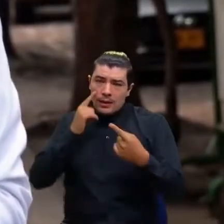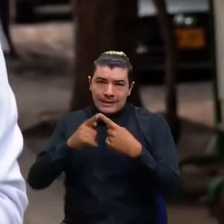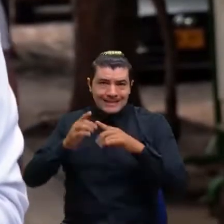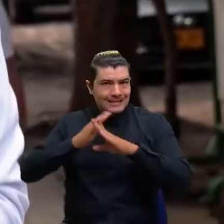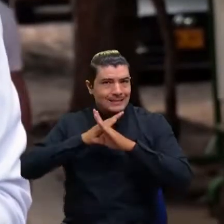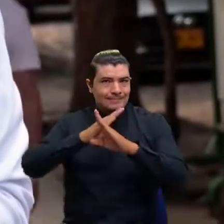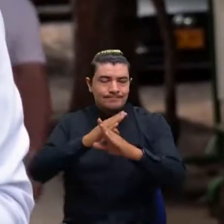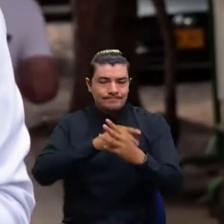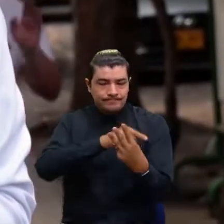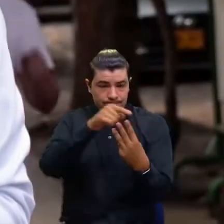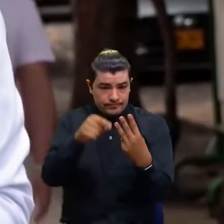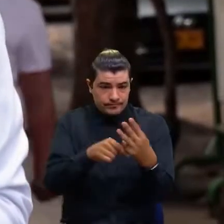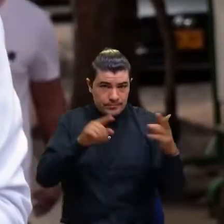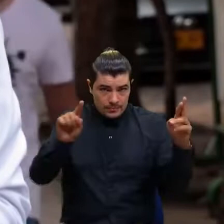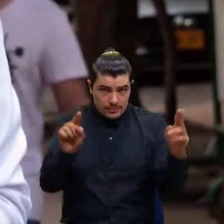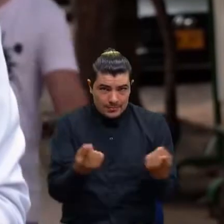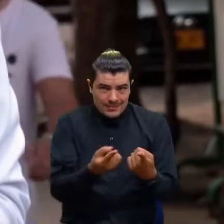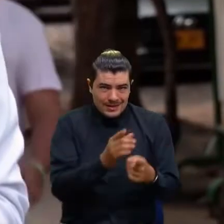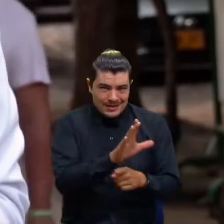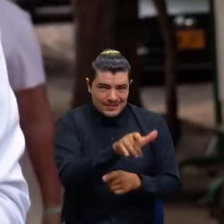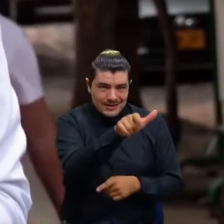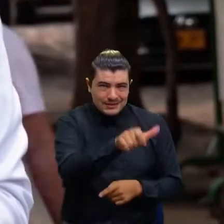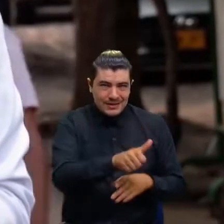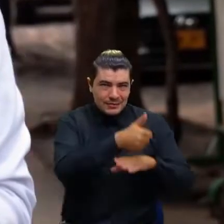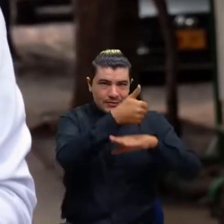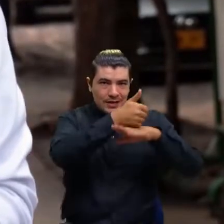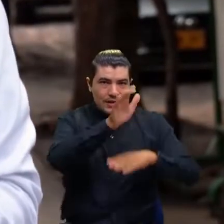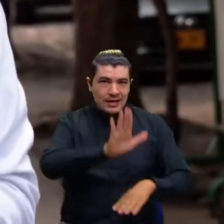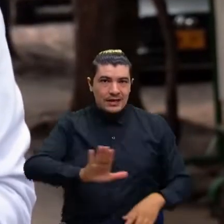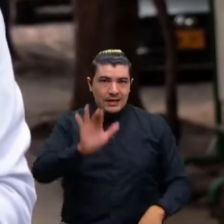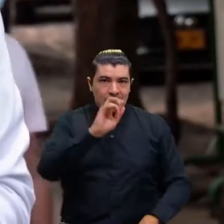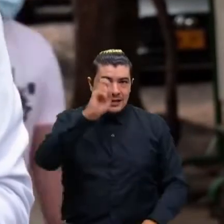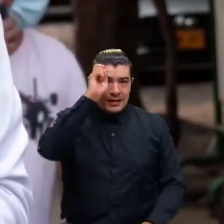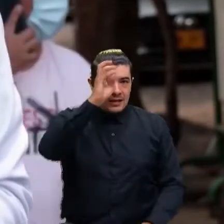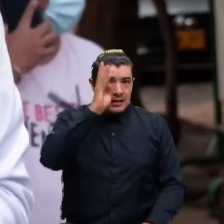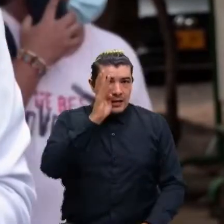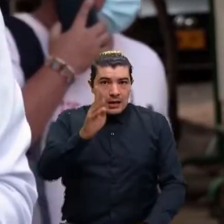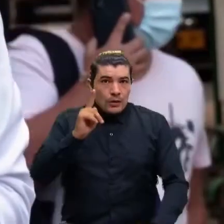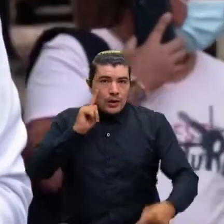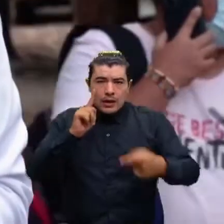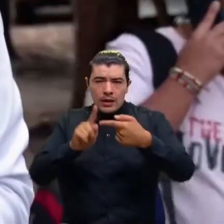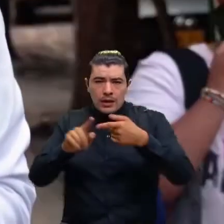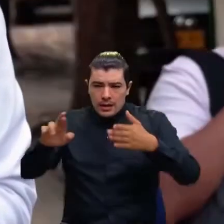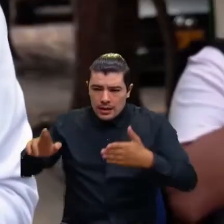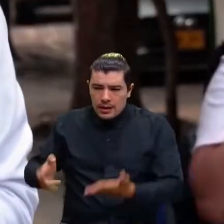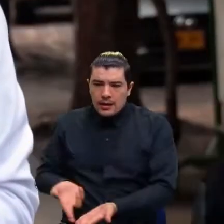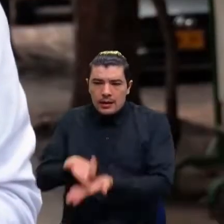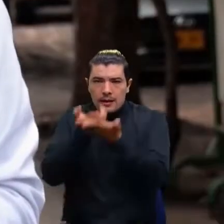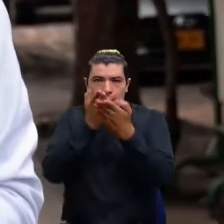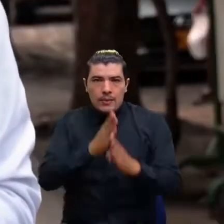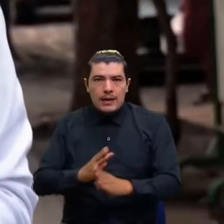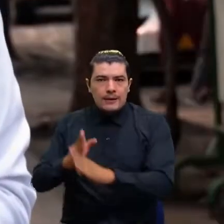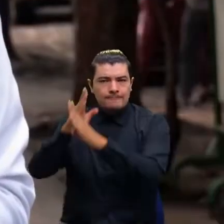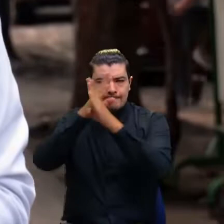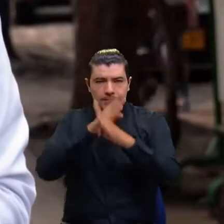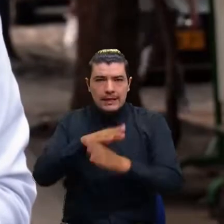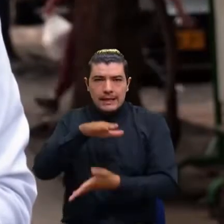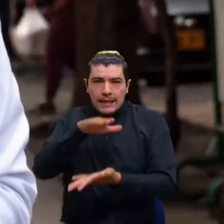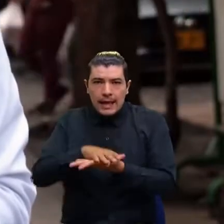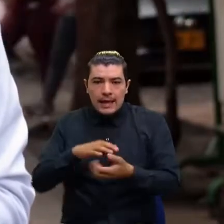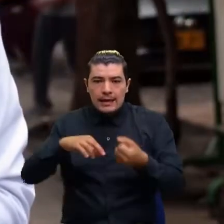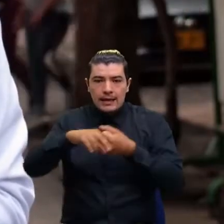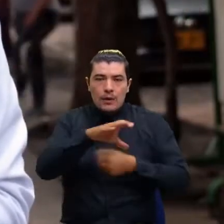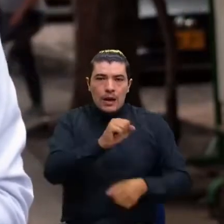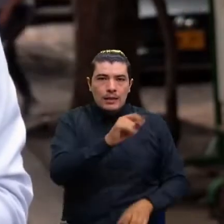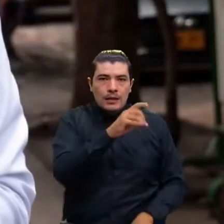tres conclusiones entregadas por el mandatario de los norte santandereanos se pueda recuperar la seguridad y la tranquilidad en las zonas del Catatumbo y